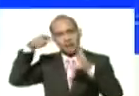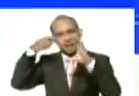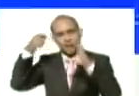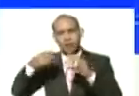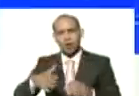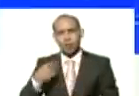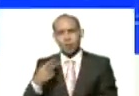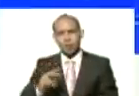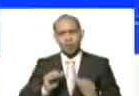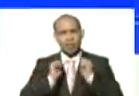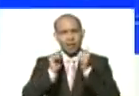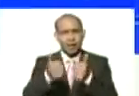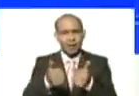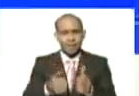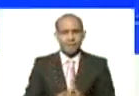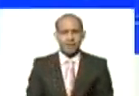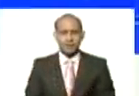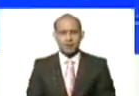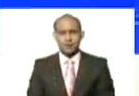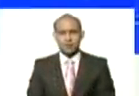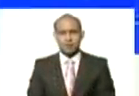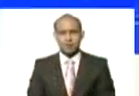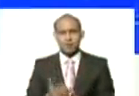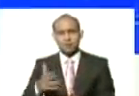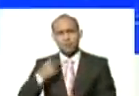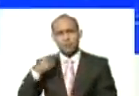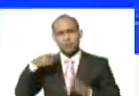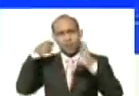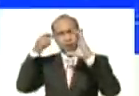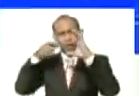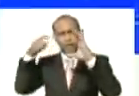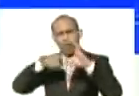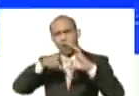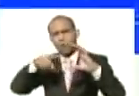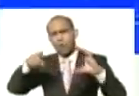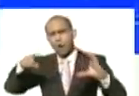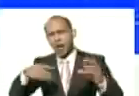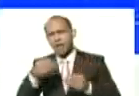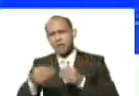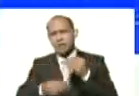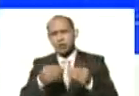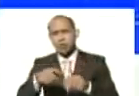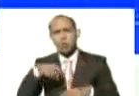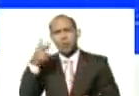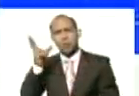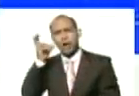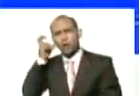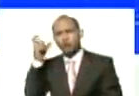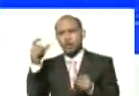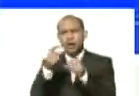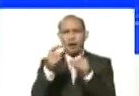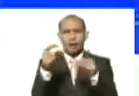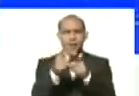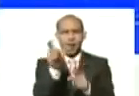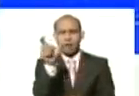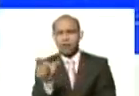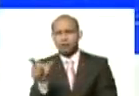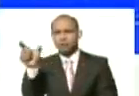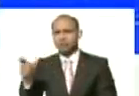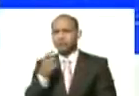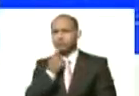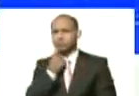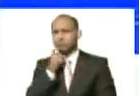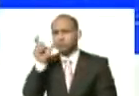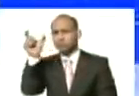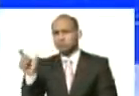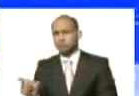que pudiéramos empezar por este video de balance y luego escuchamos las palabras del general